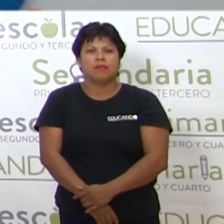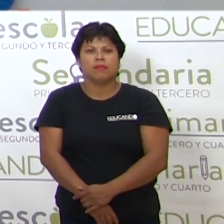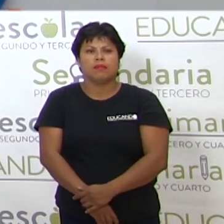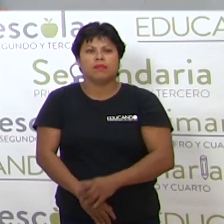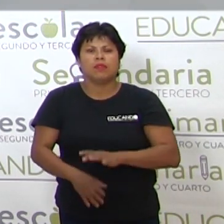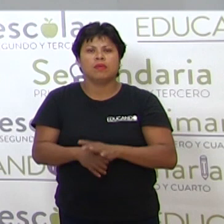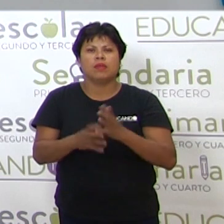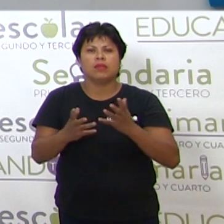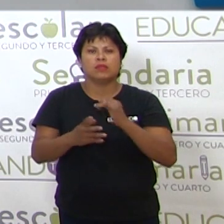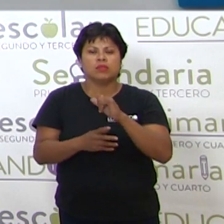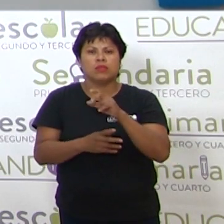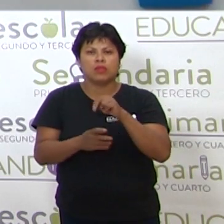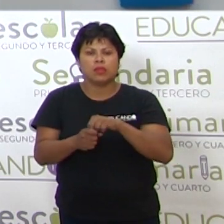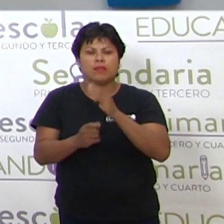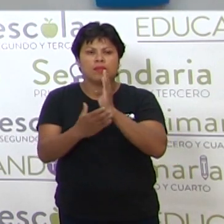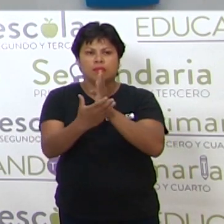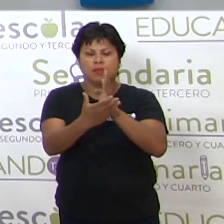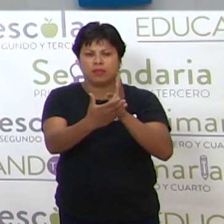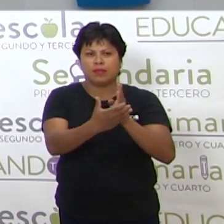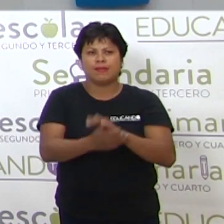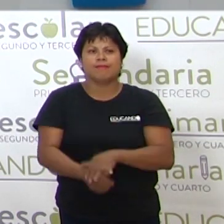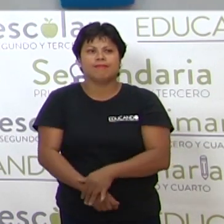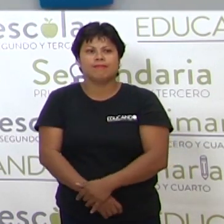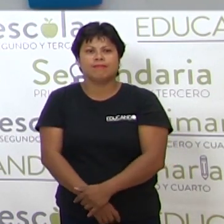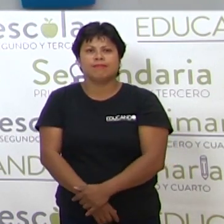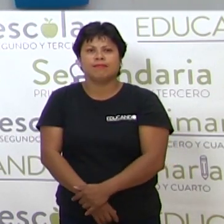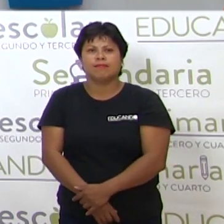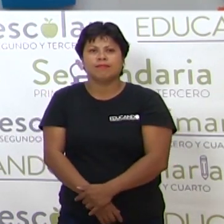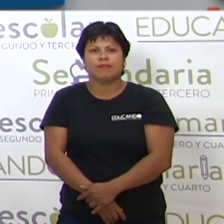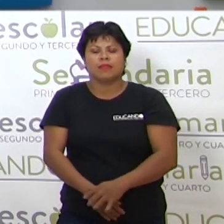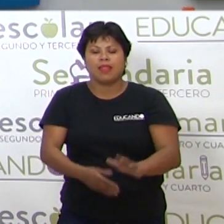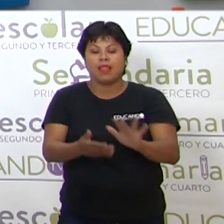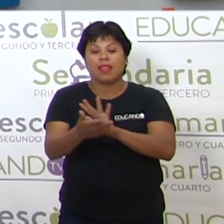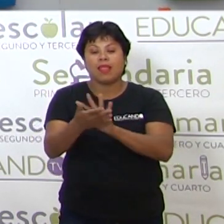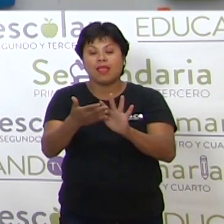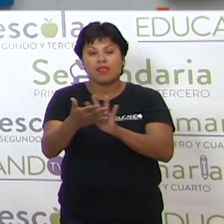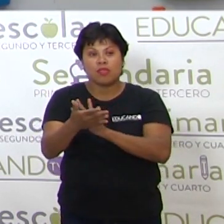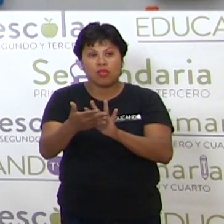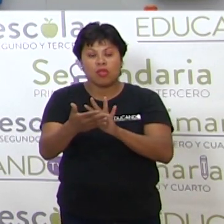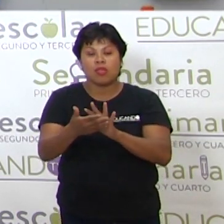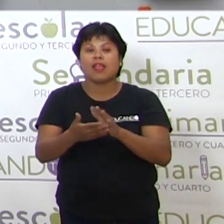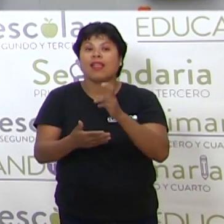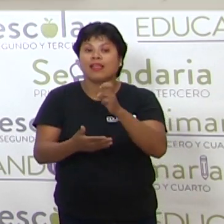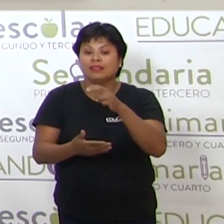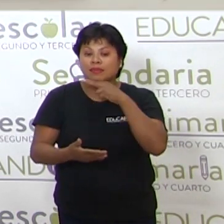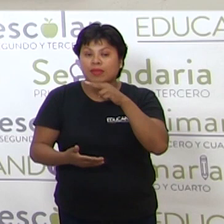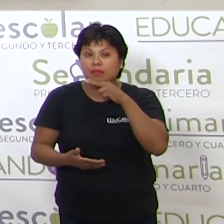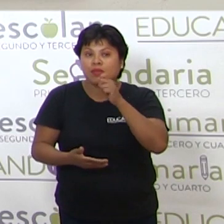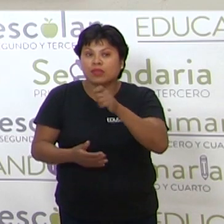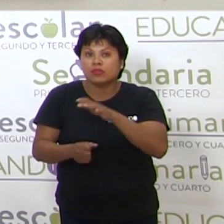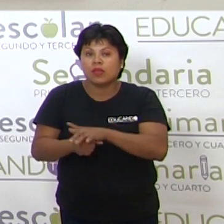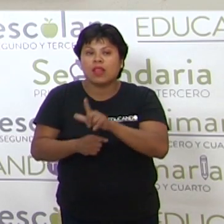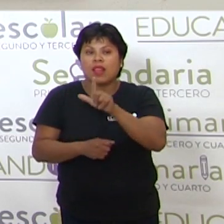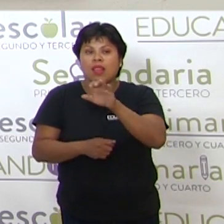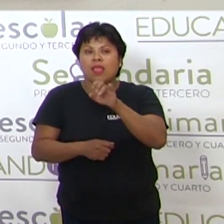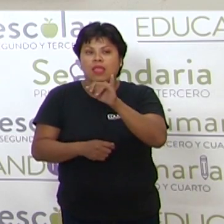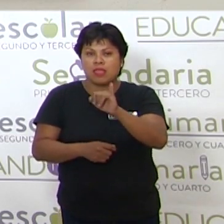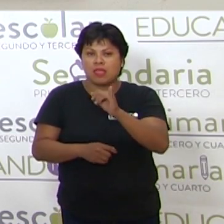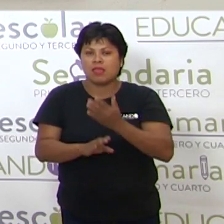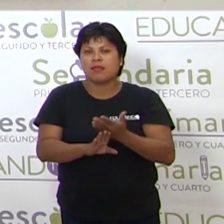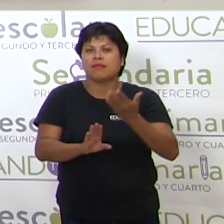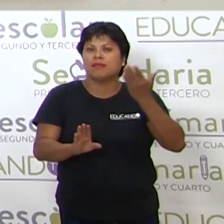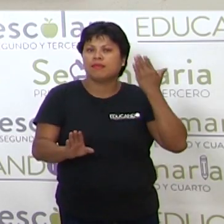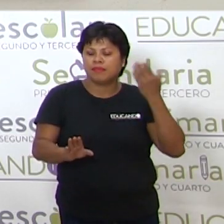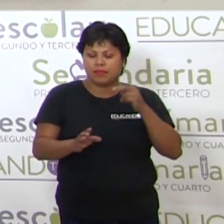qué hizo julio en la biblioteca y el verbo aquí es ley porque es lo que hizo